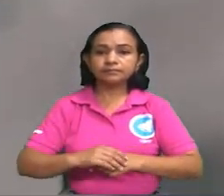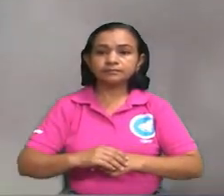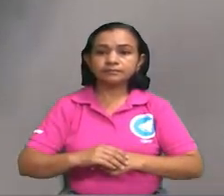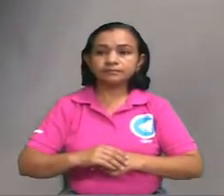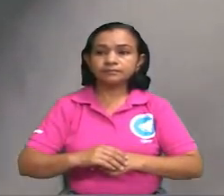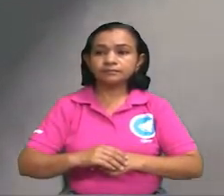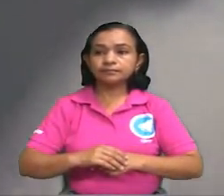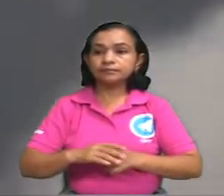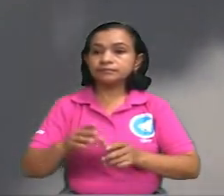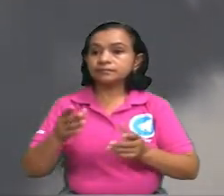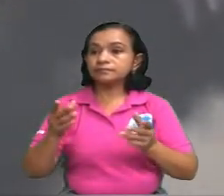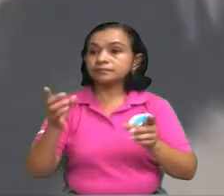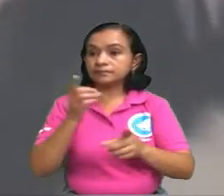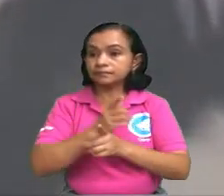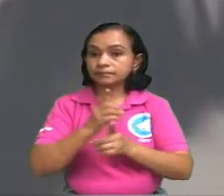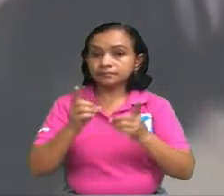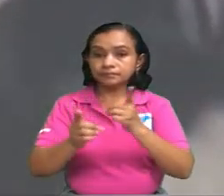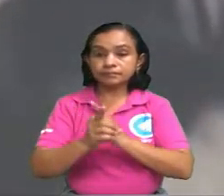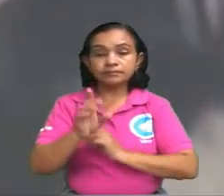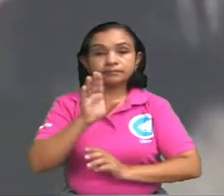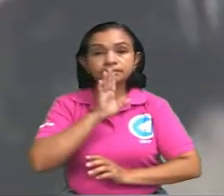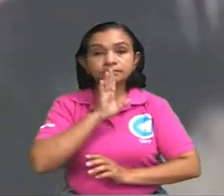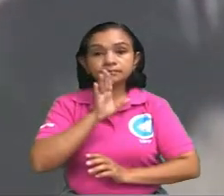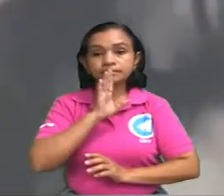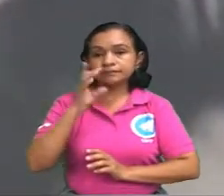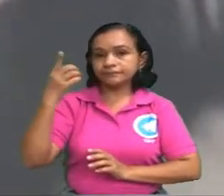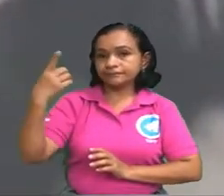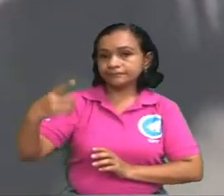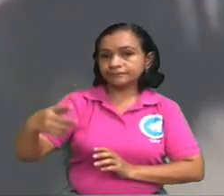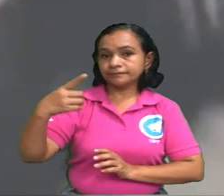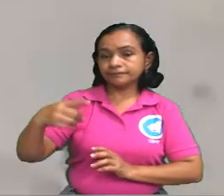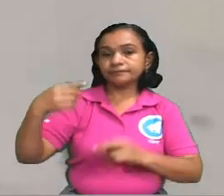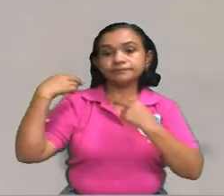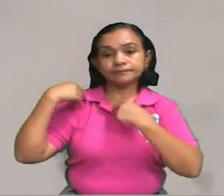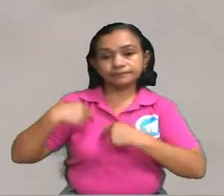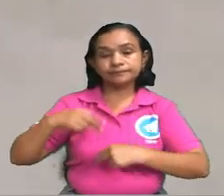pero hay que hablar también de los derechos de la humanidad.